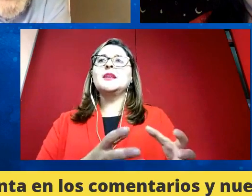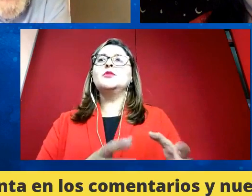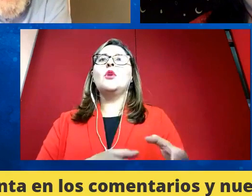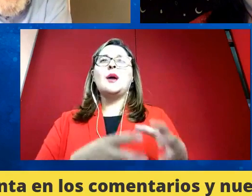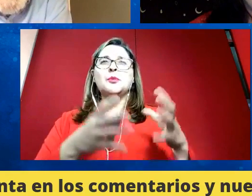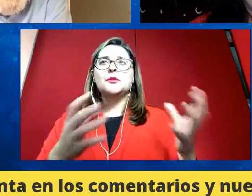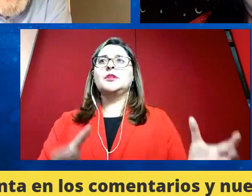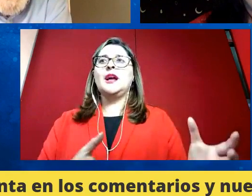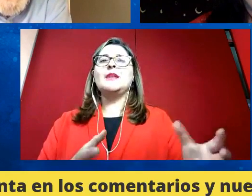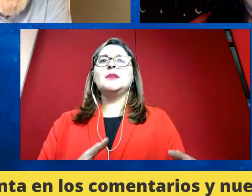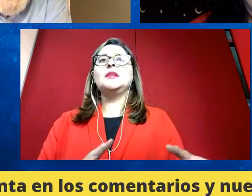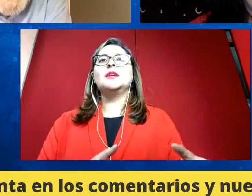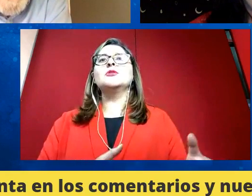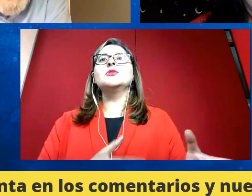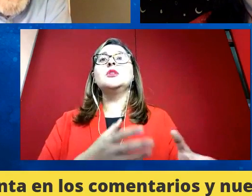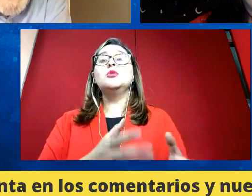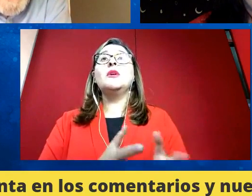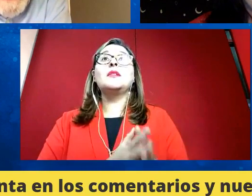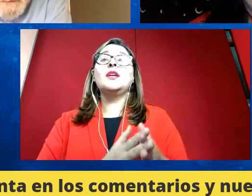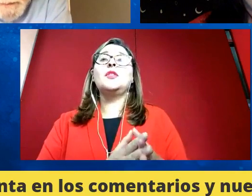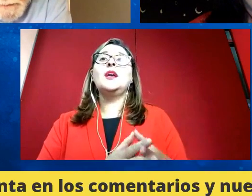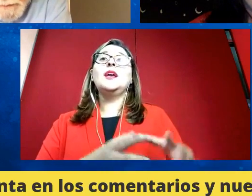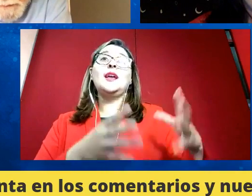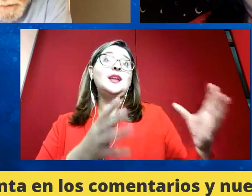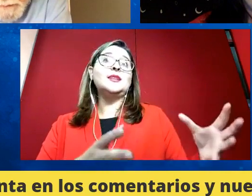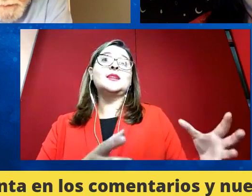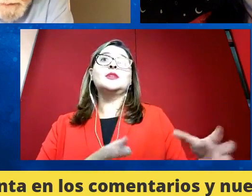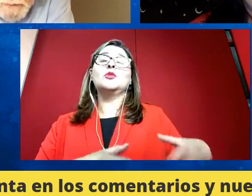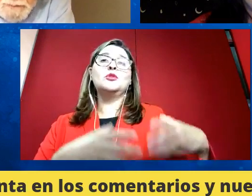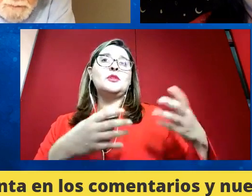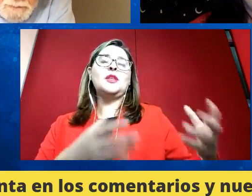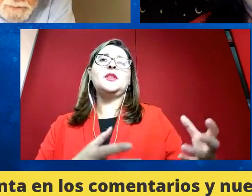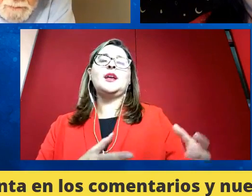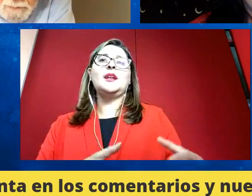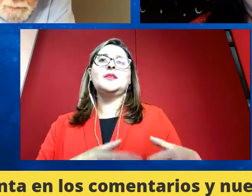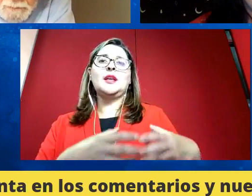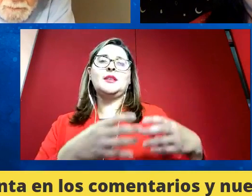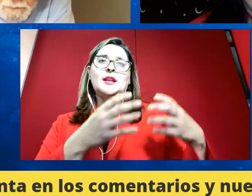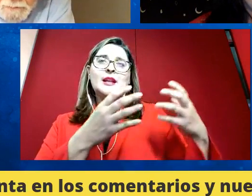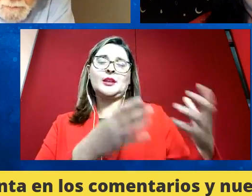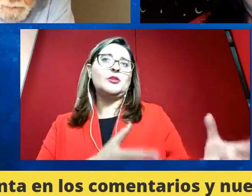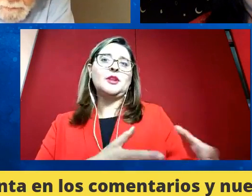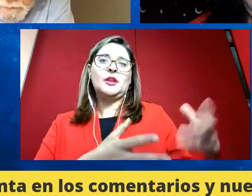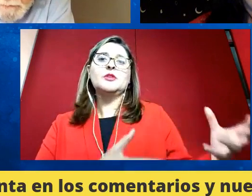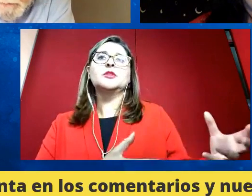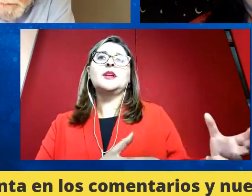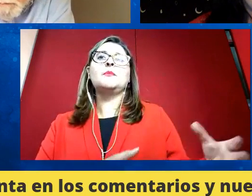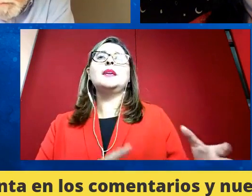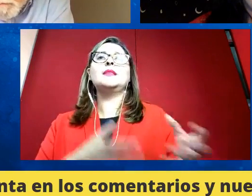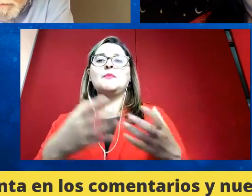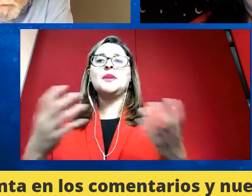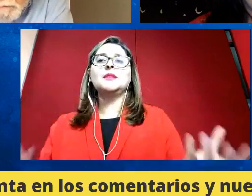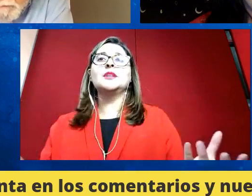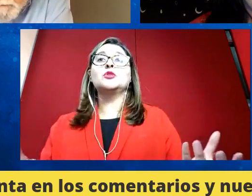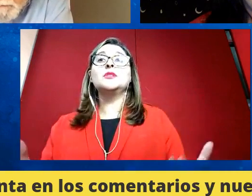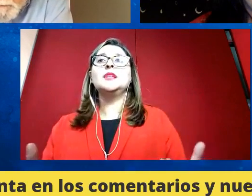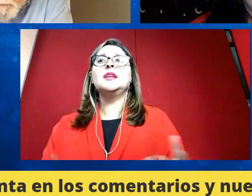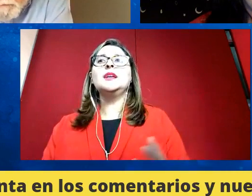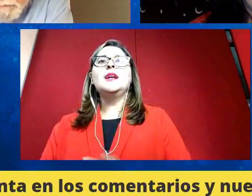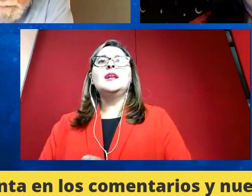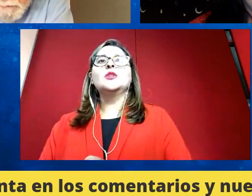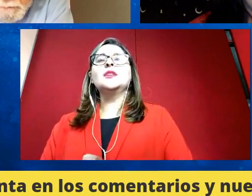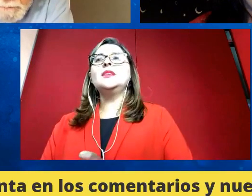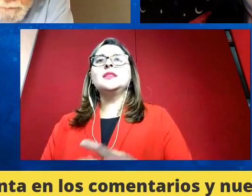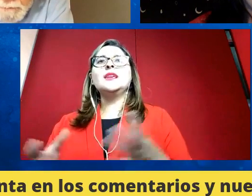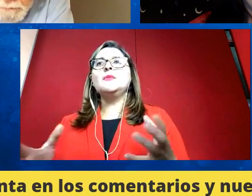van realizando aportes a la investigación sin duda desde este territorio, desde las regiones del norte del país también, ¿cierto?, en